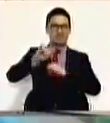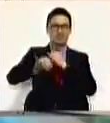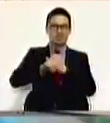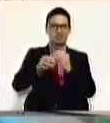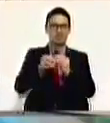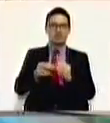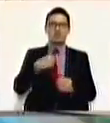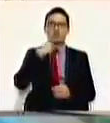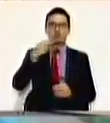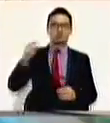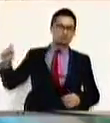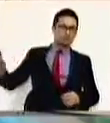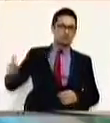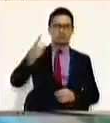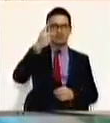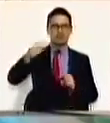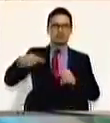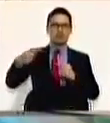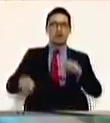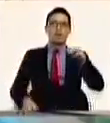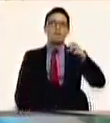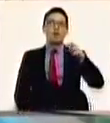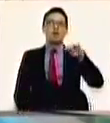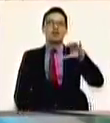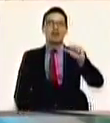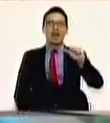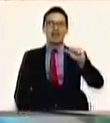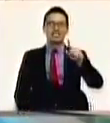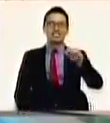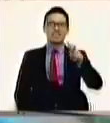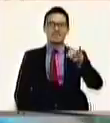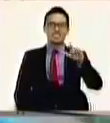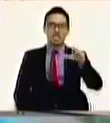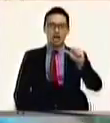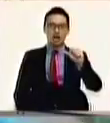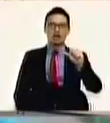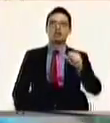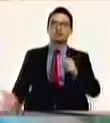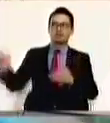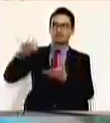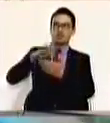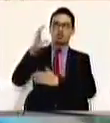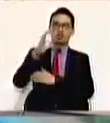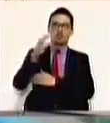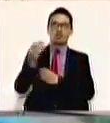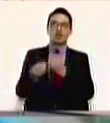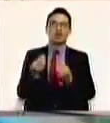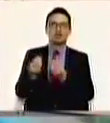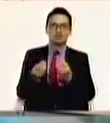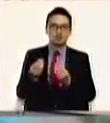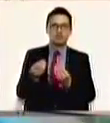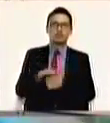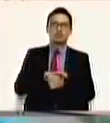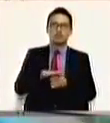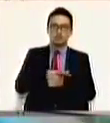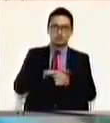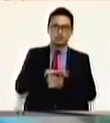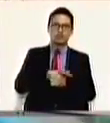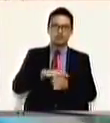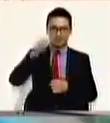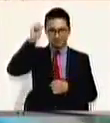primera voz que se alzó para explicar que Mónica Semilla hacía presencia en territorio colombiano y que estábamos importando gángster. No se